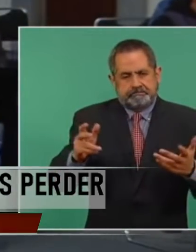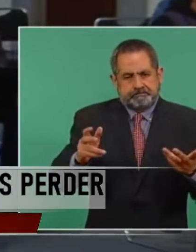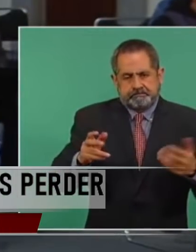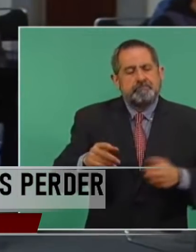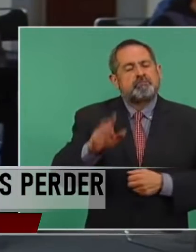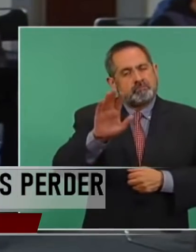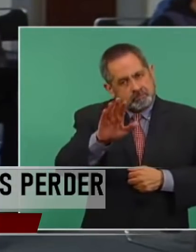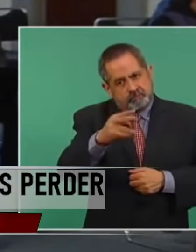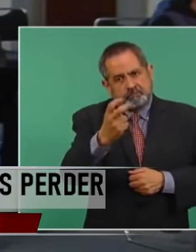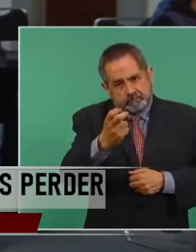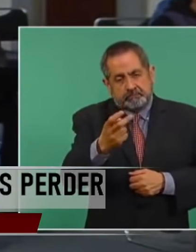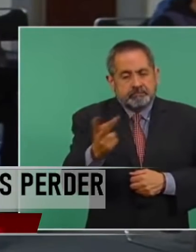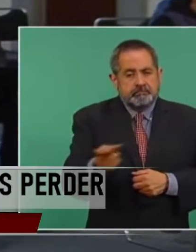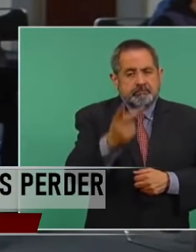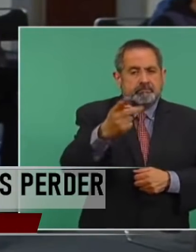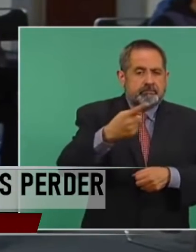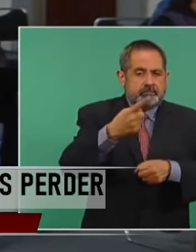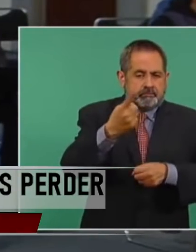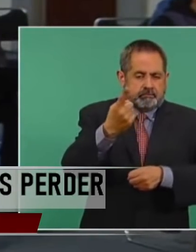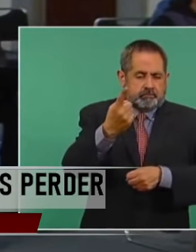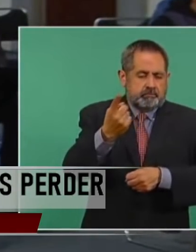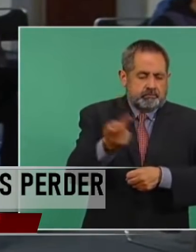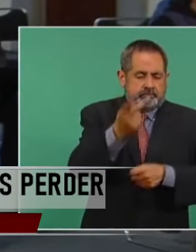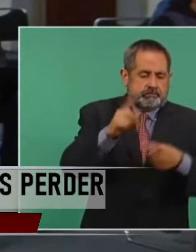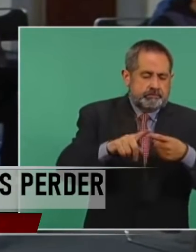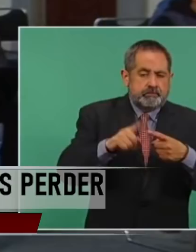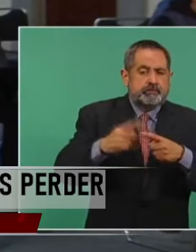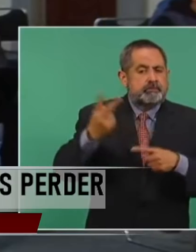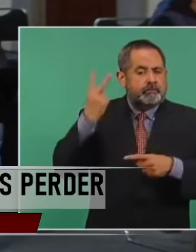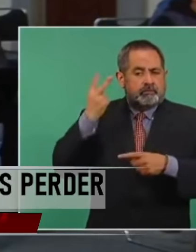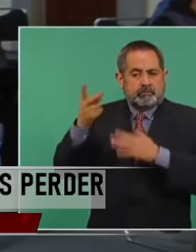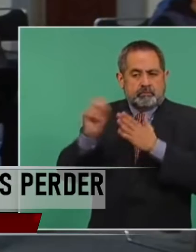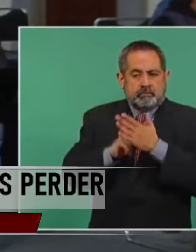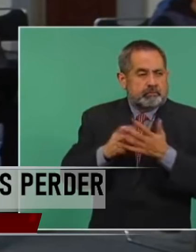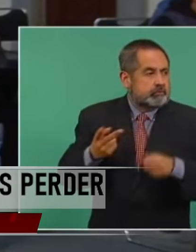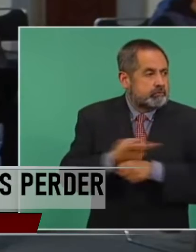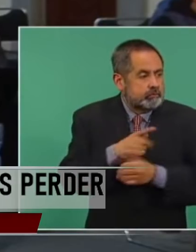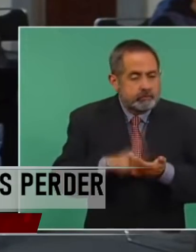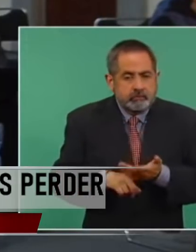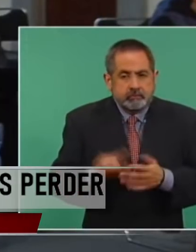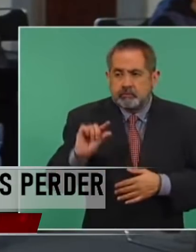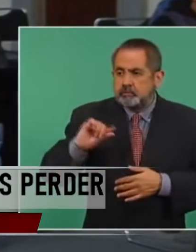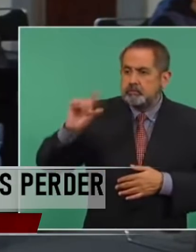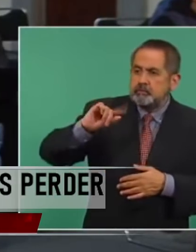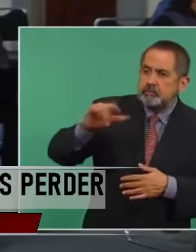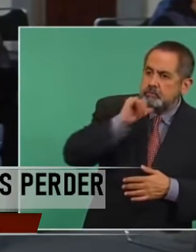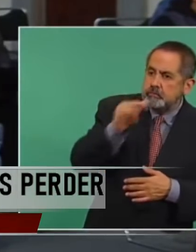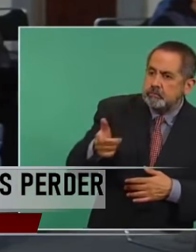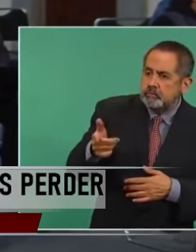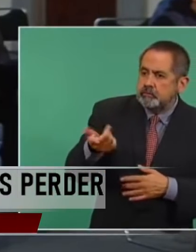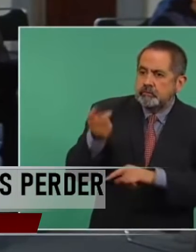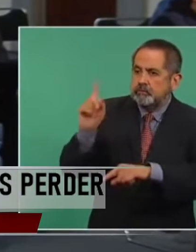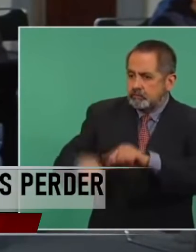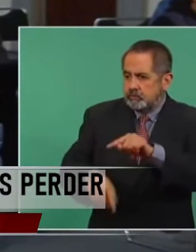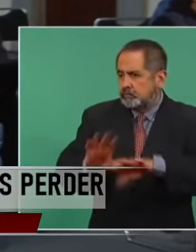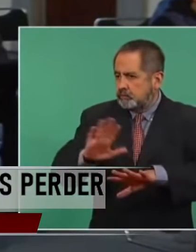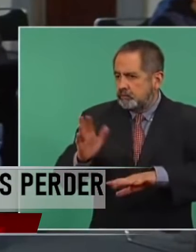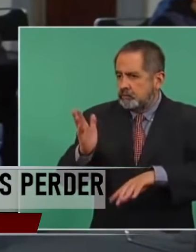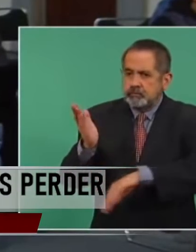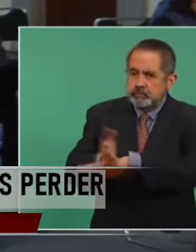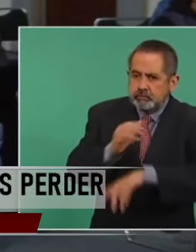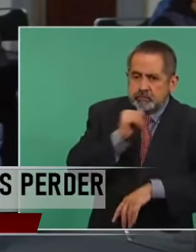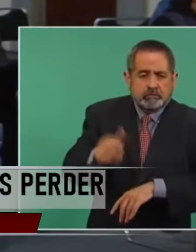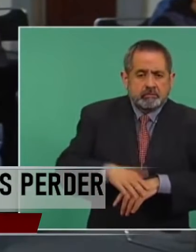es aunque sucedió hace ya más de dos meses no hay ningún funcionario ni removido y pues